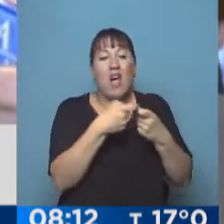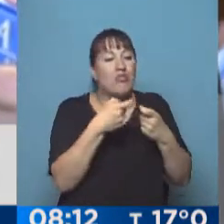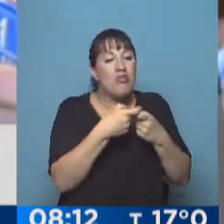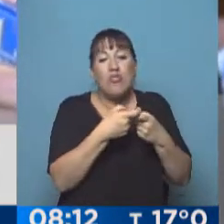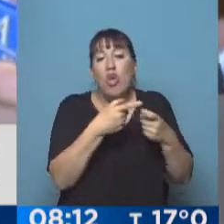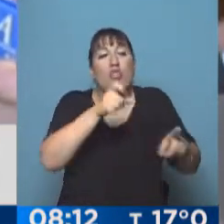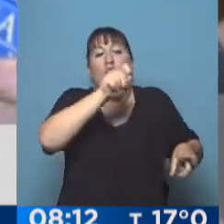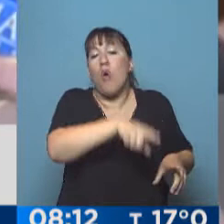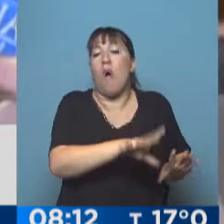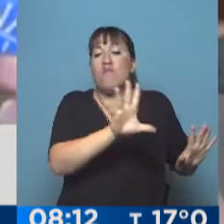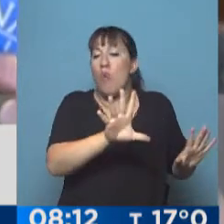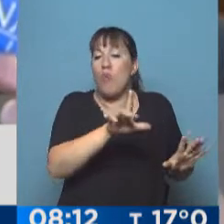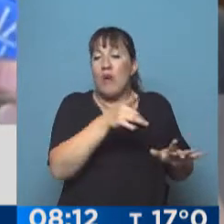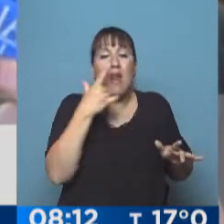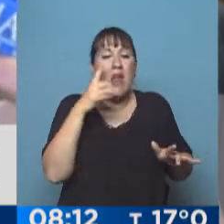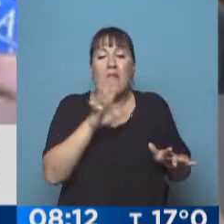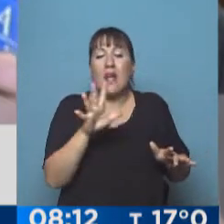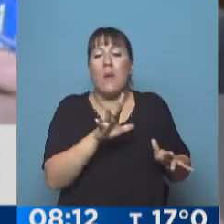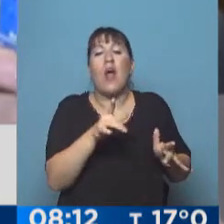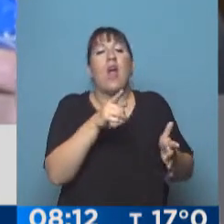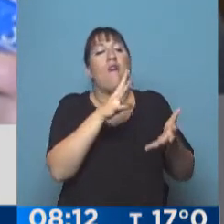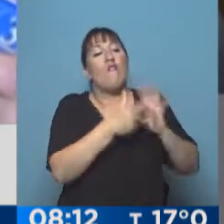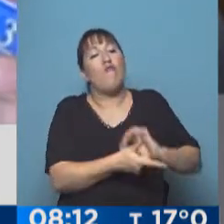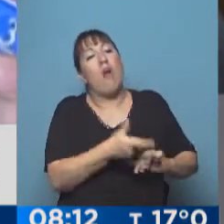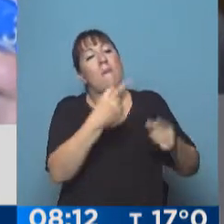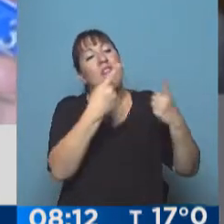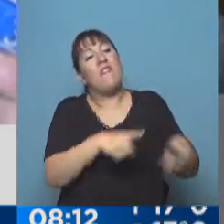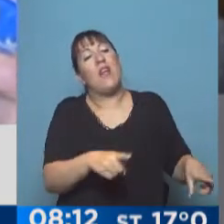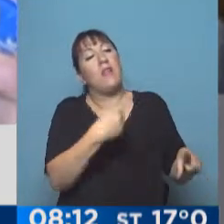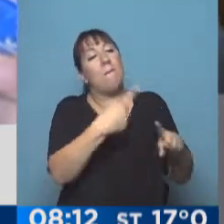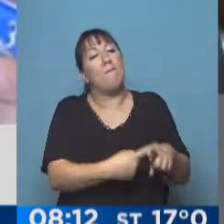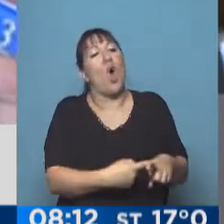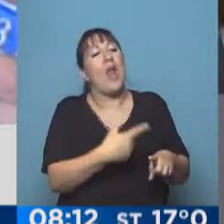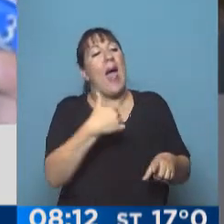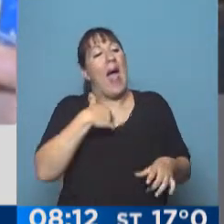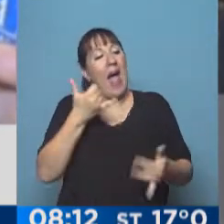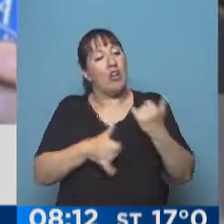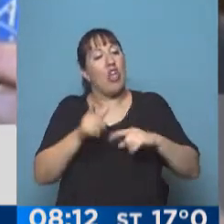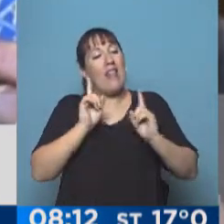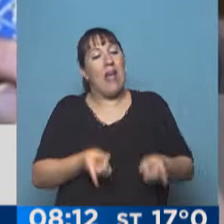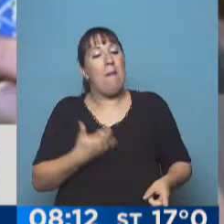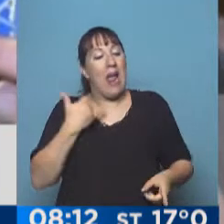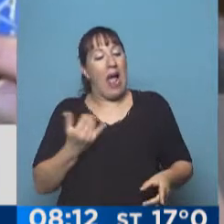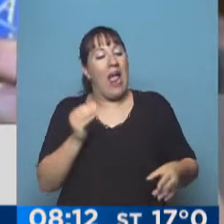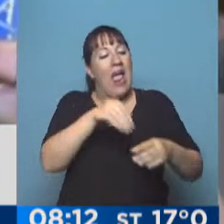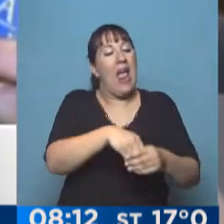común que no tiene características particulares porque la sociedad las nacionales pertenezcan al estado que